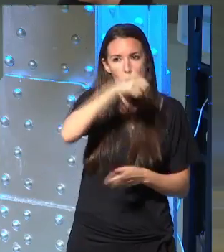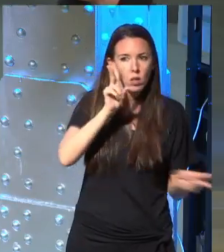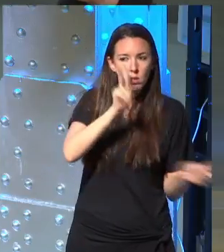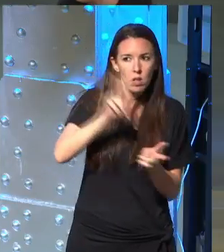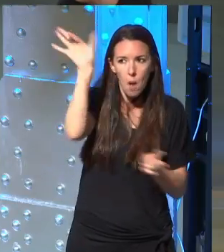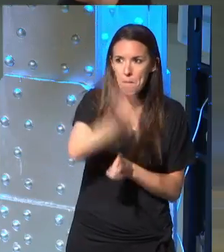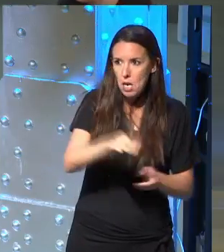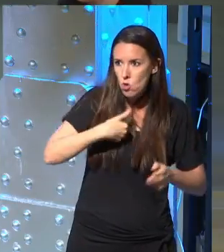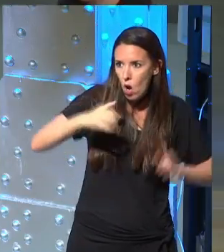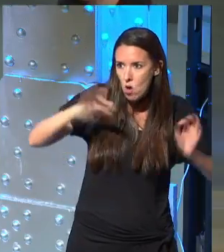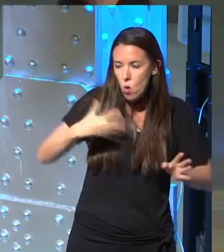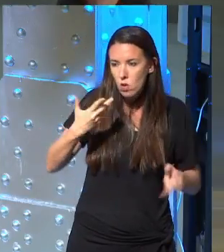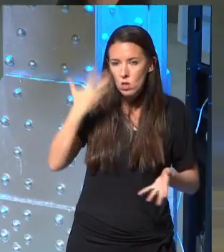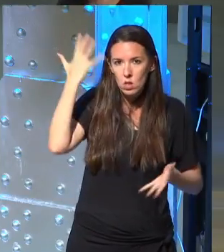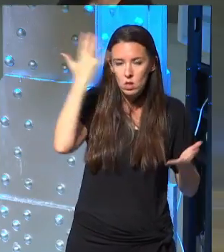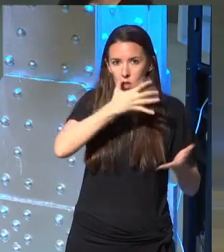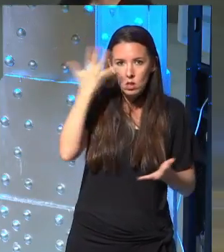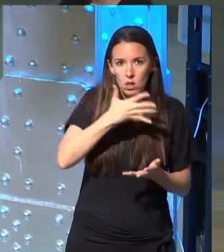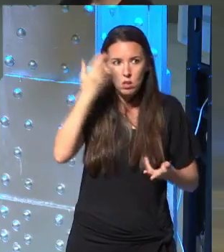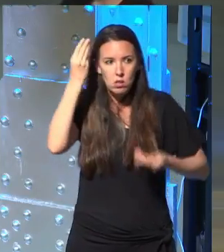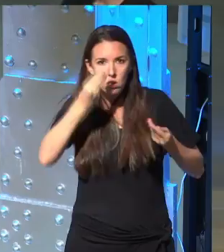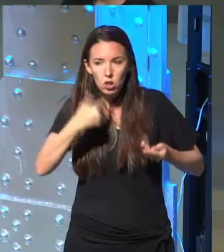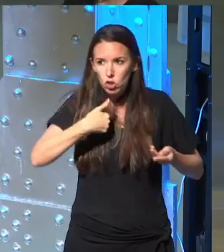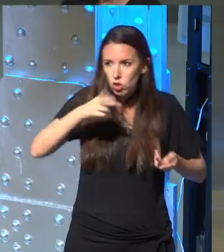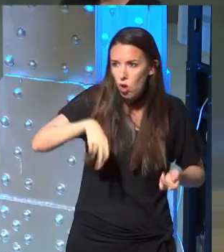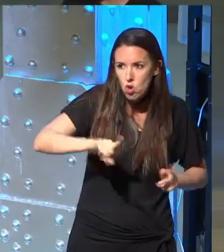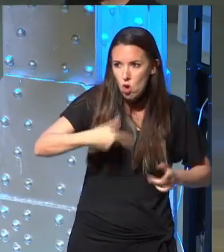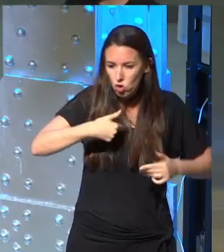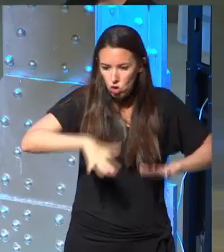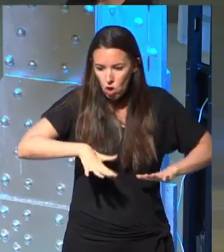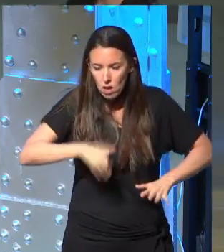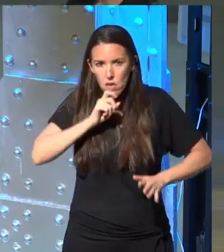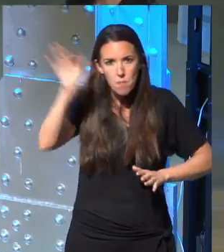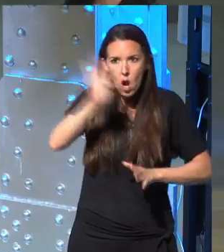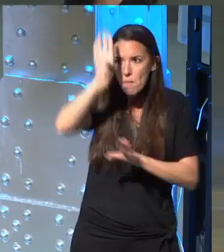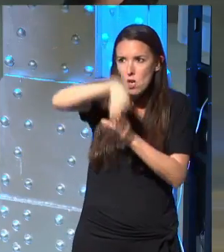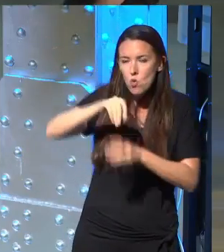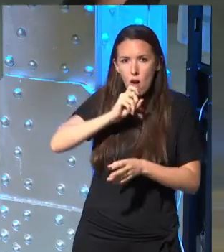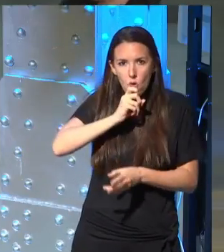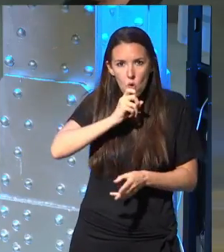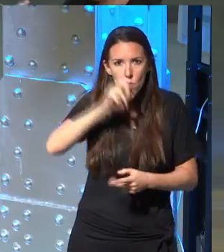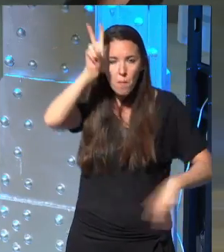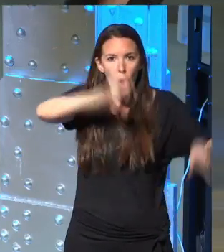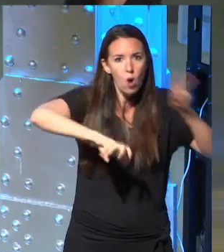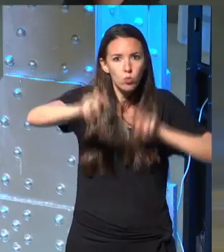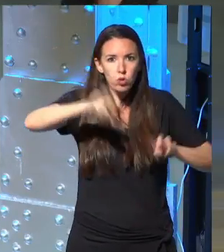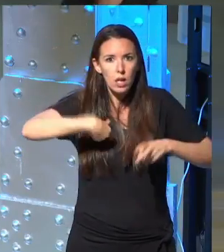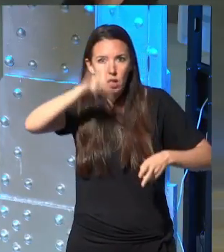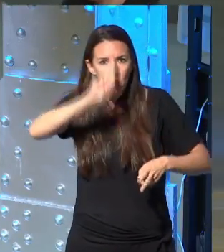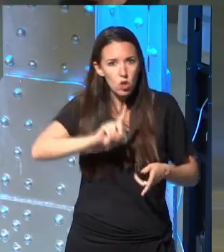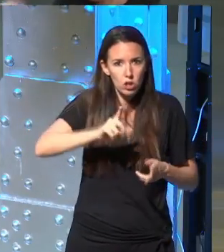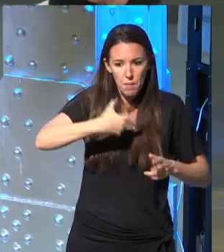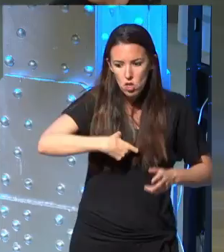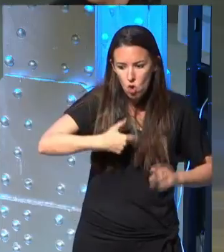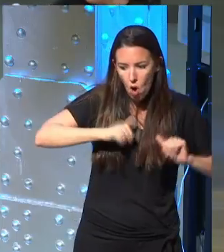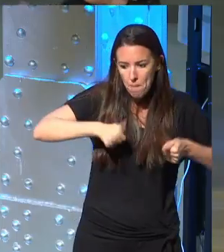en una peli que es igual que él y se raya muchísimo, en plan, no soy yo, o sea, yo estoy aquí, como estoy en la peli, y le empieza a buscar en un momento en el que ya no sabe cuándo termina